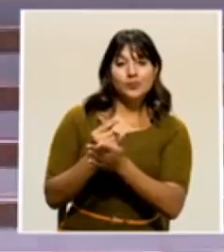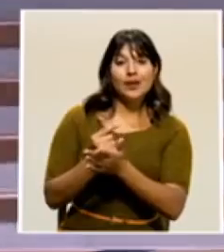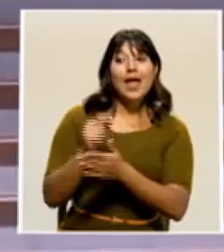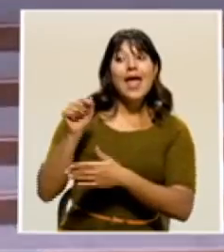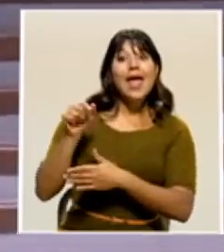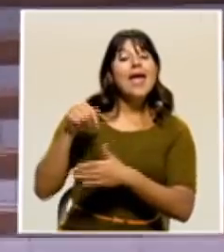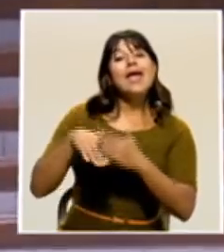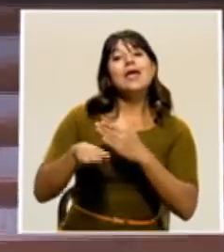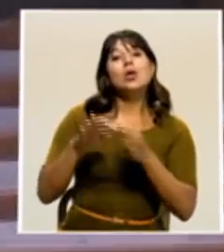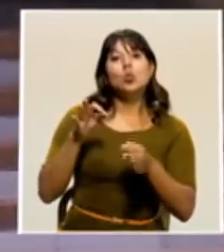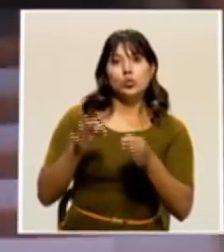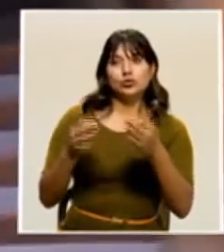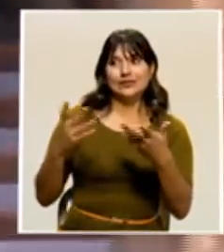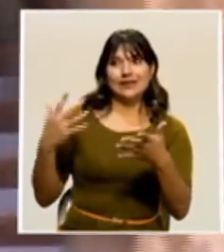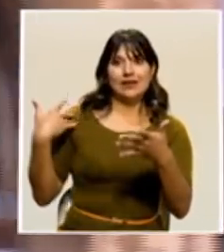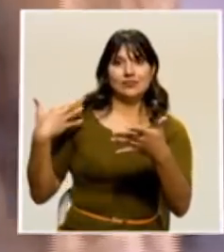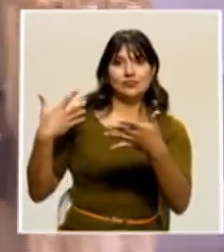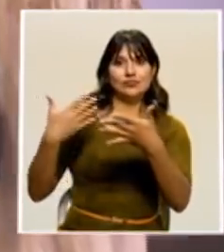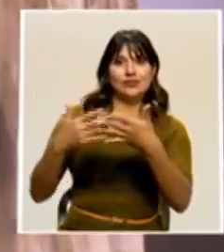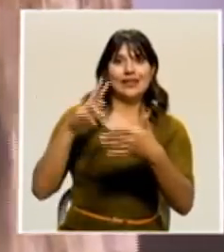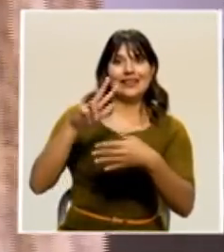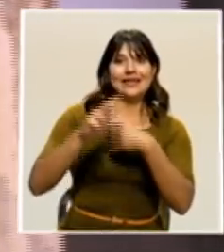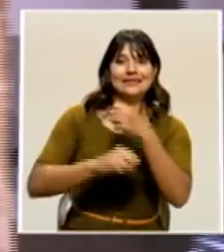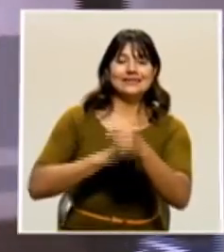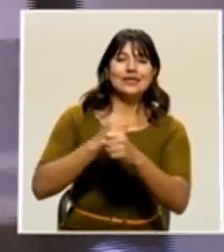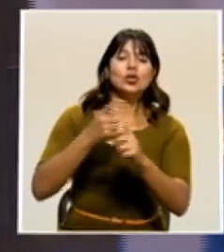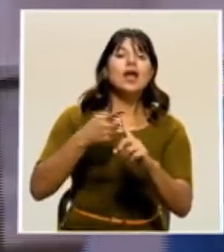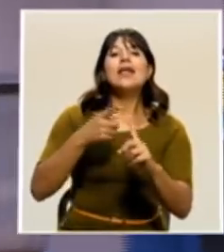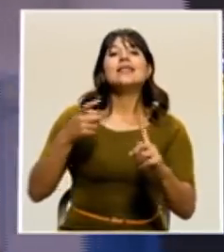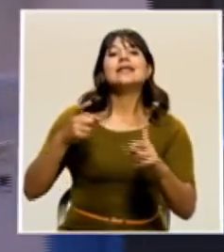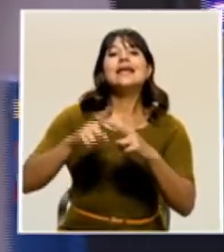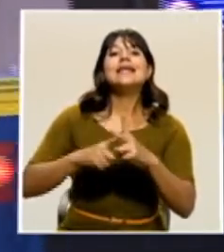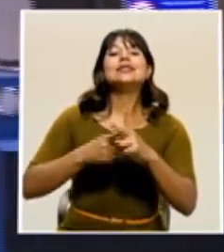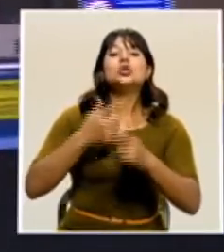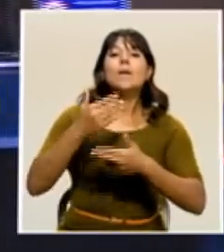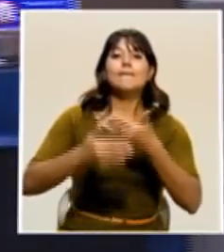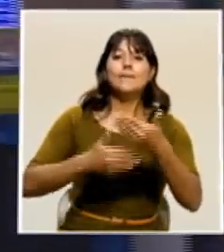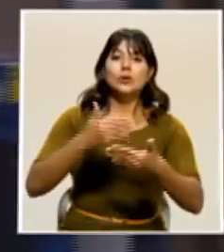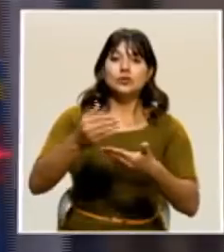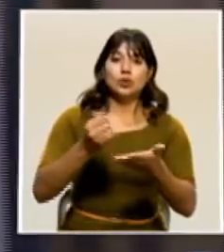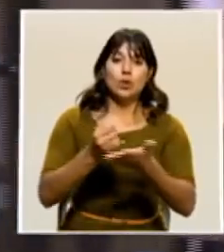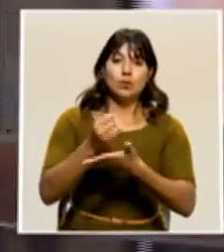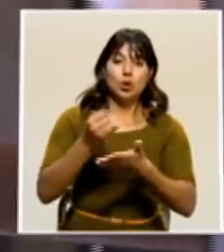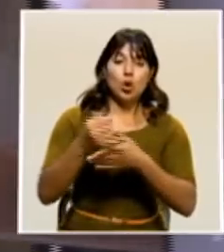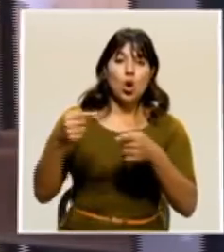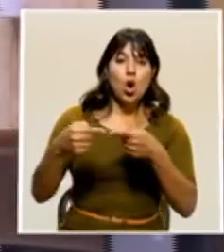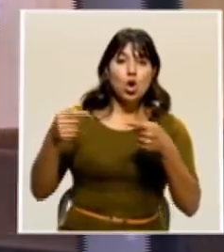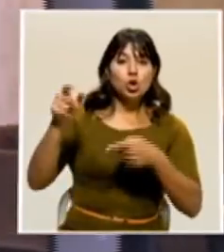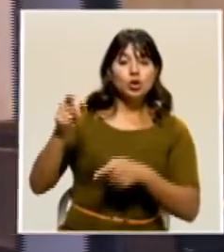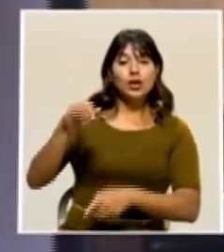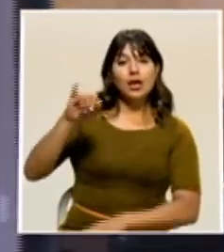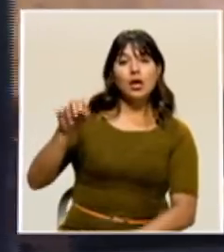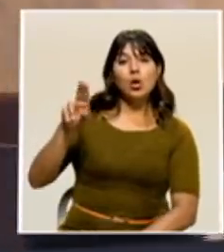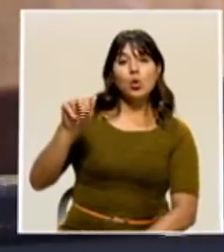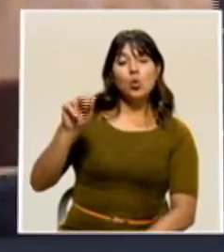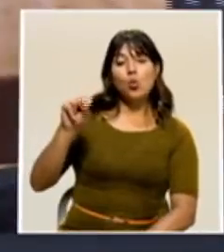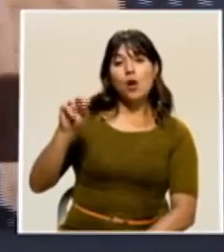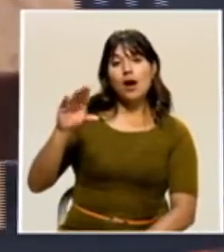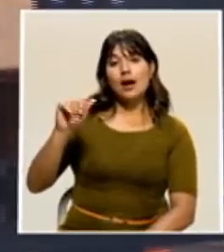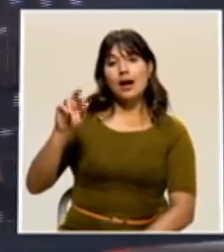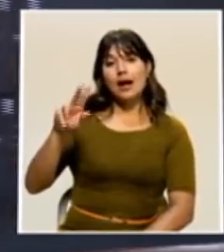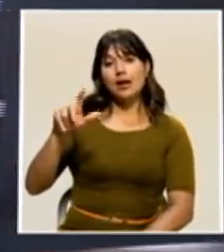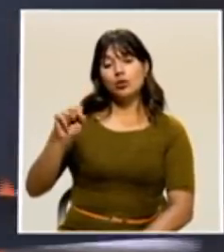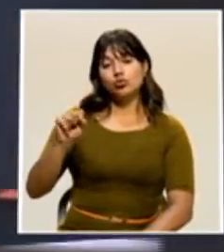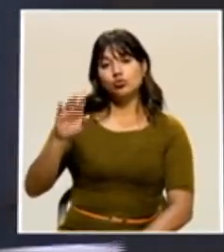que se cumplen ya 3 años desde que inició este proceso de investigación contra Juan Carlos Bolaños, Mario Barrenechea y